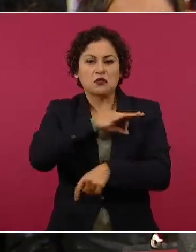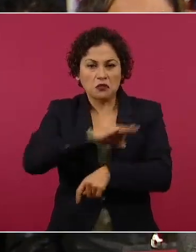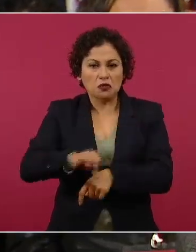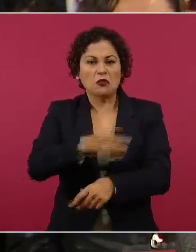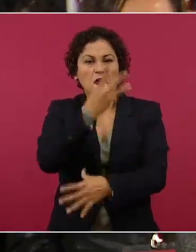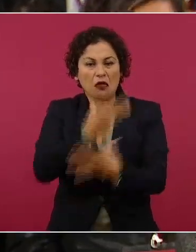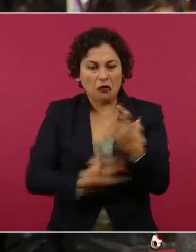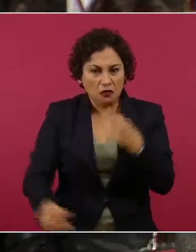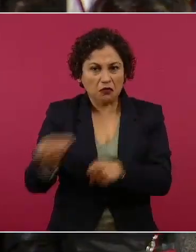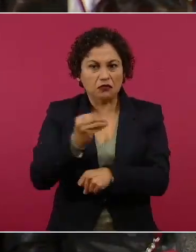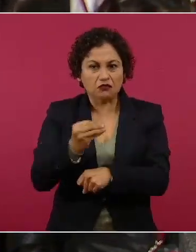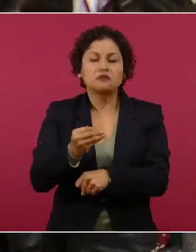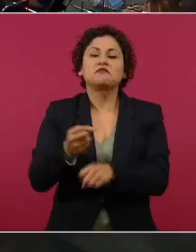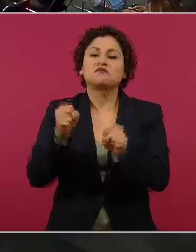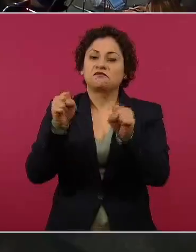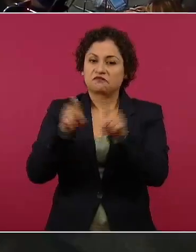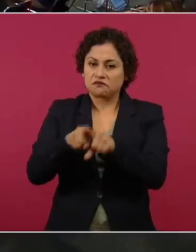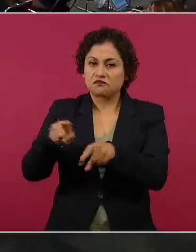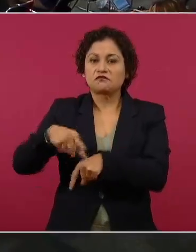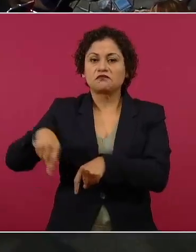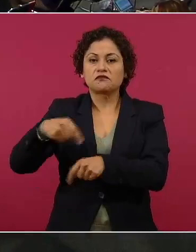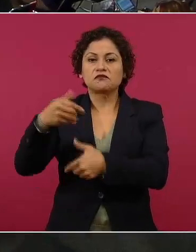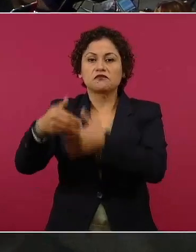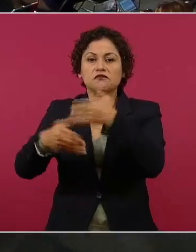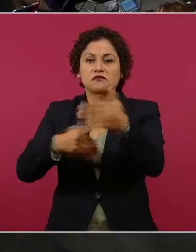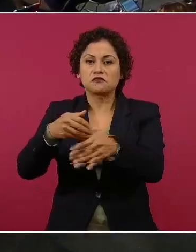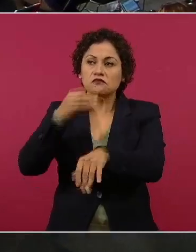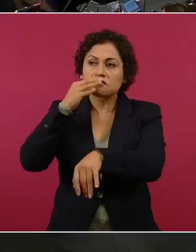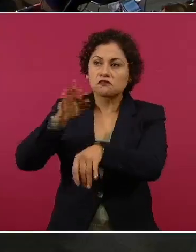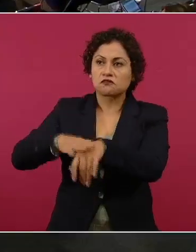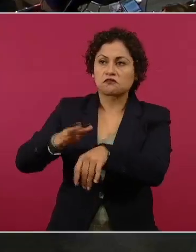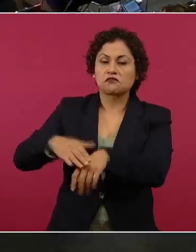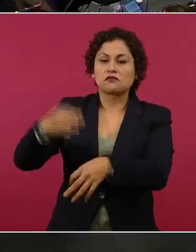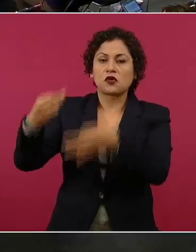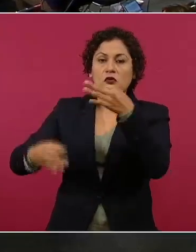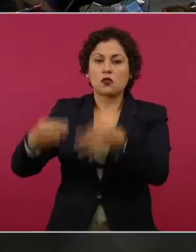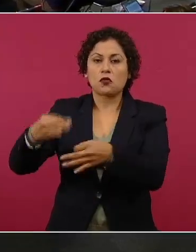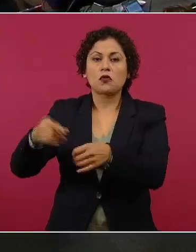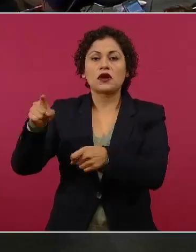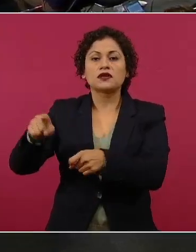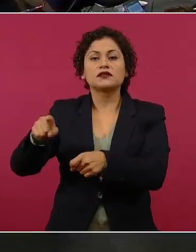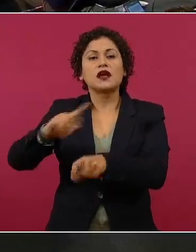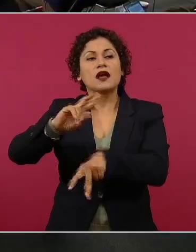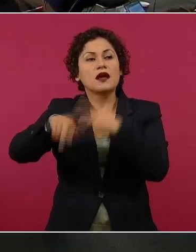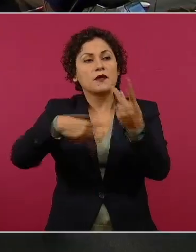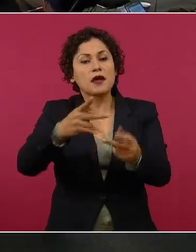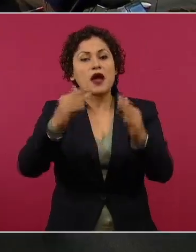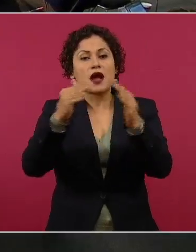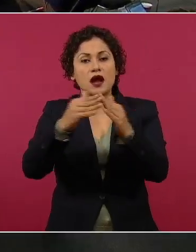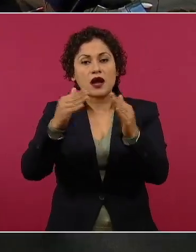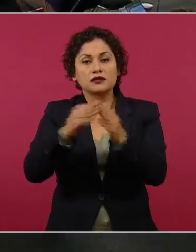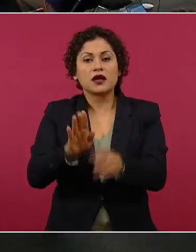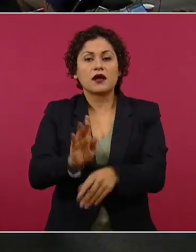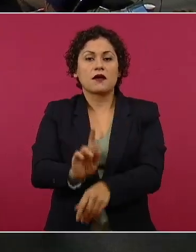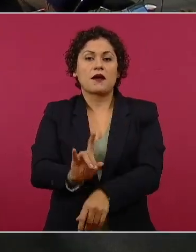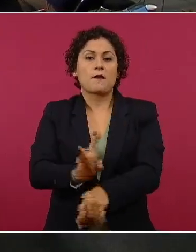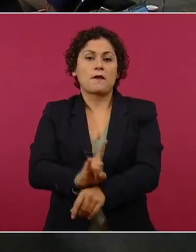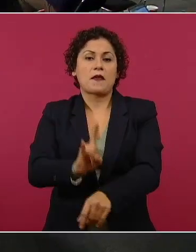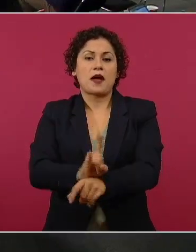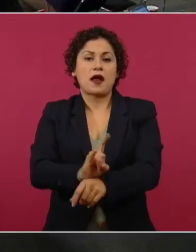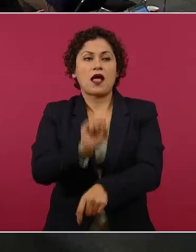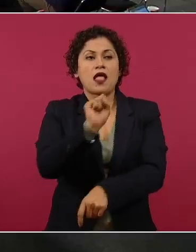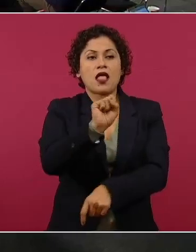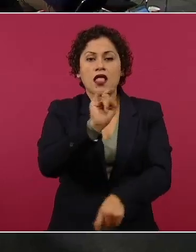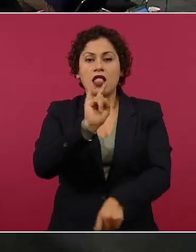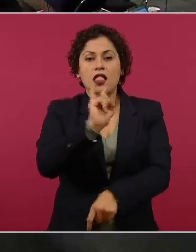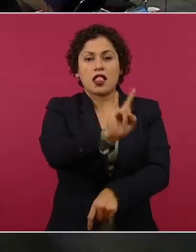y entre las prácticas para orientar la impresión del juez, se acude al domicilio del futuro imputado y se aparenta que se toca, se pega el